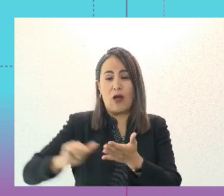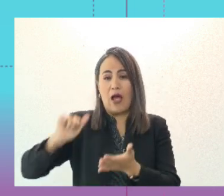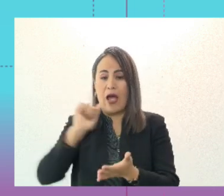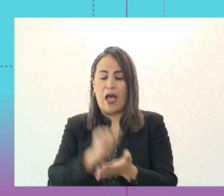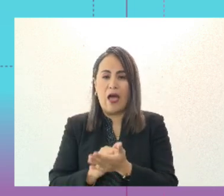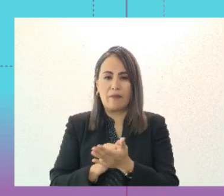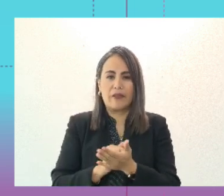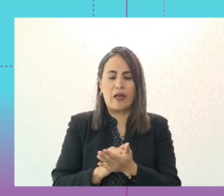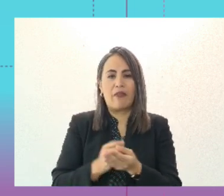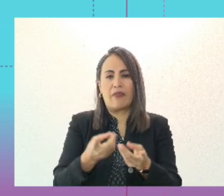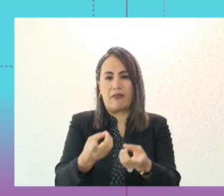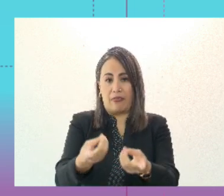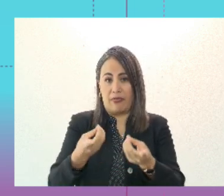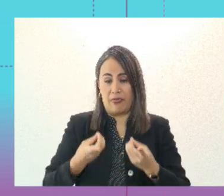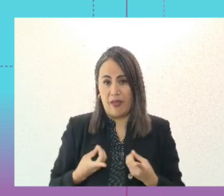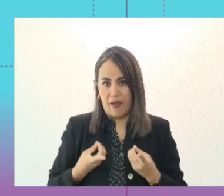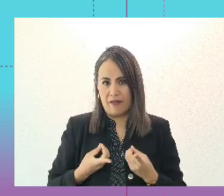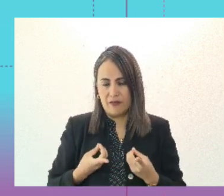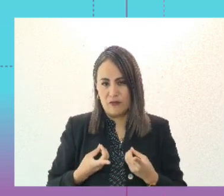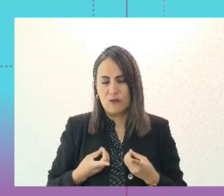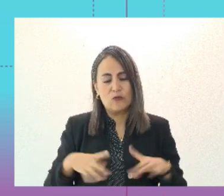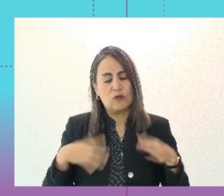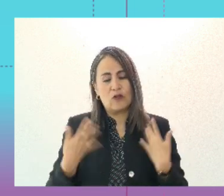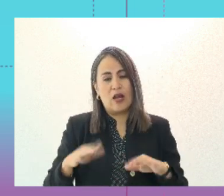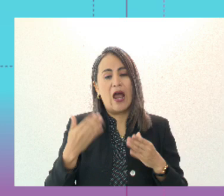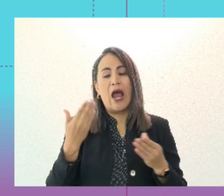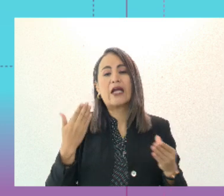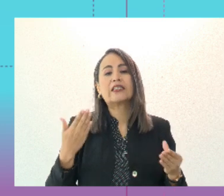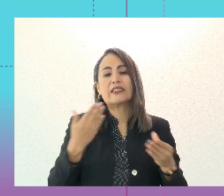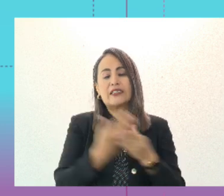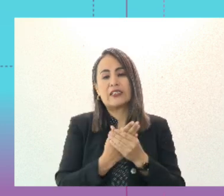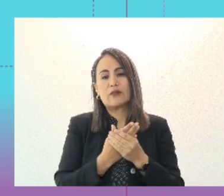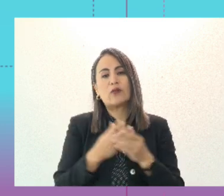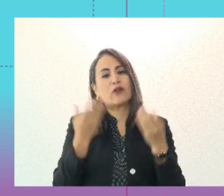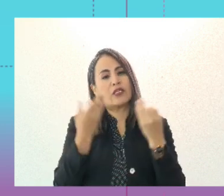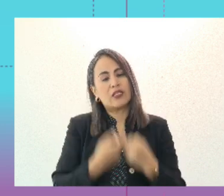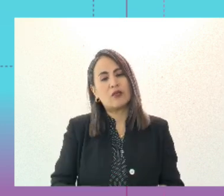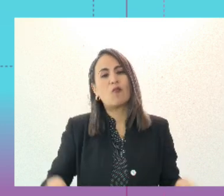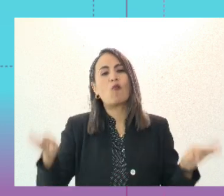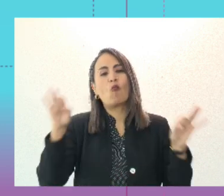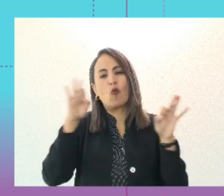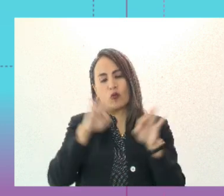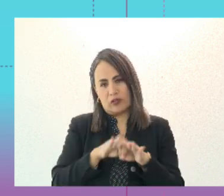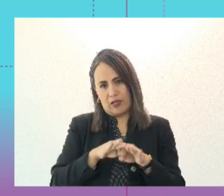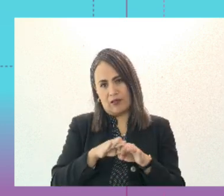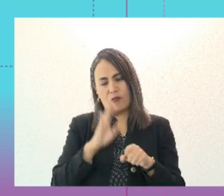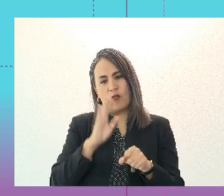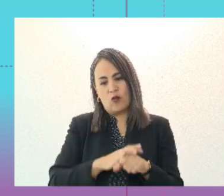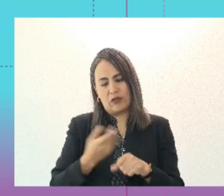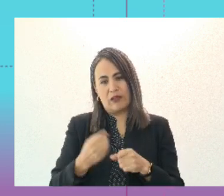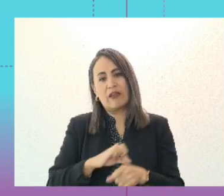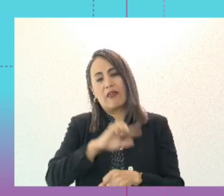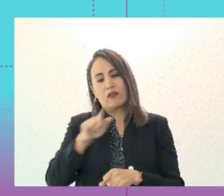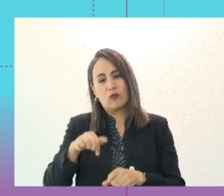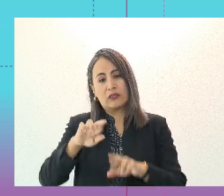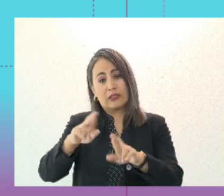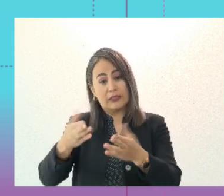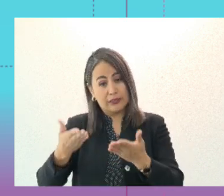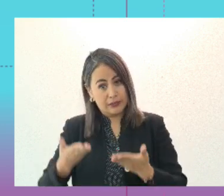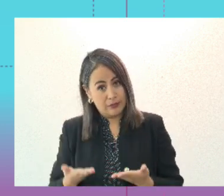los archivos son un punto fundamental porque forman parte de esas entregas recepción.